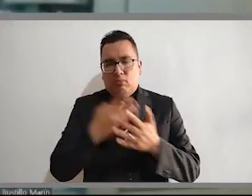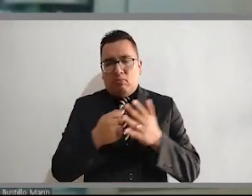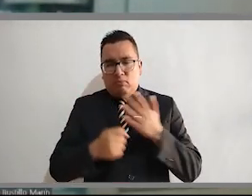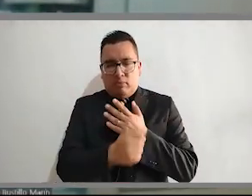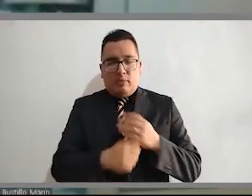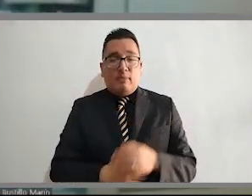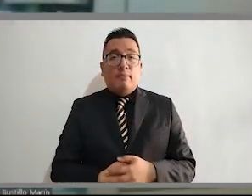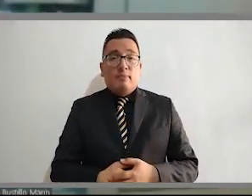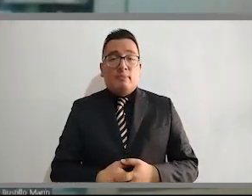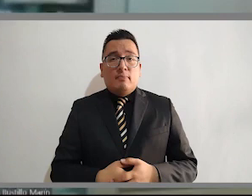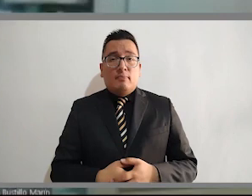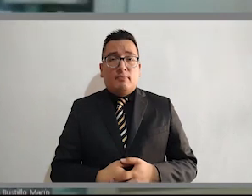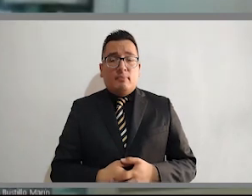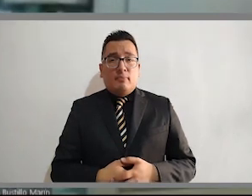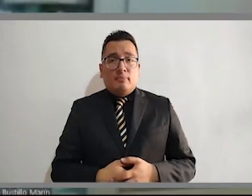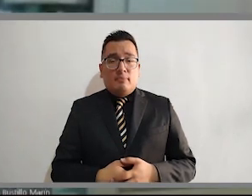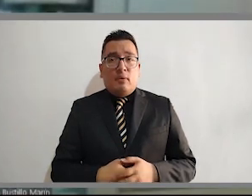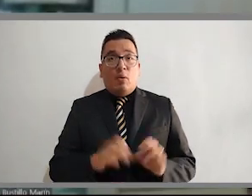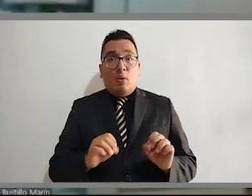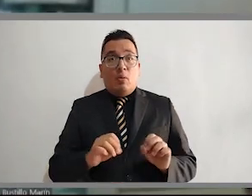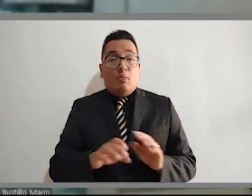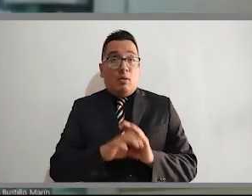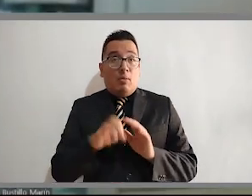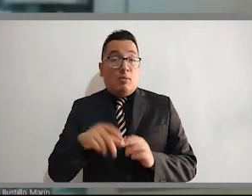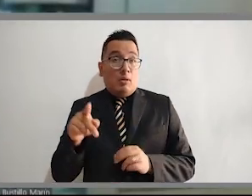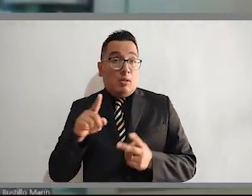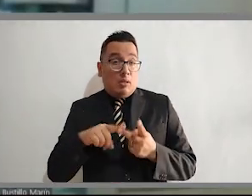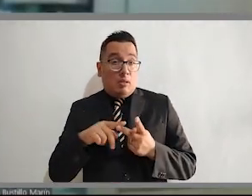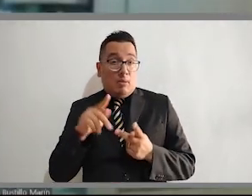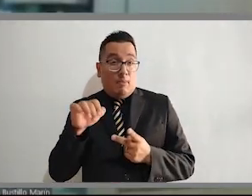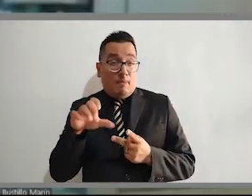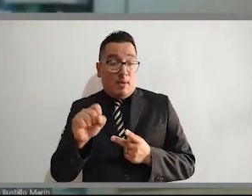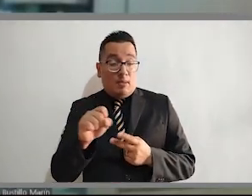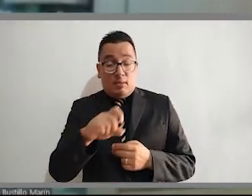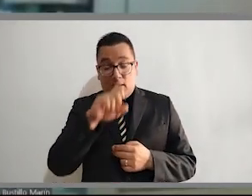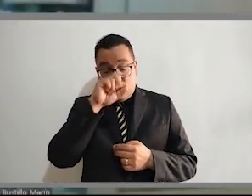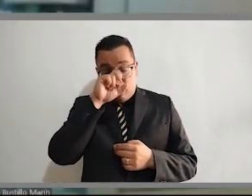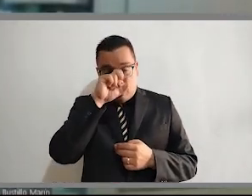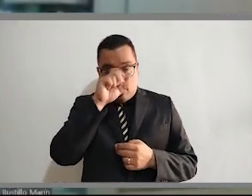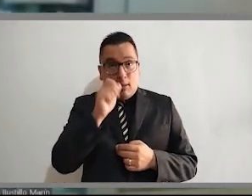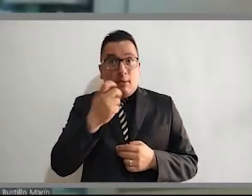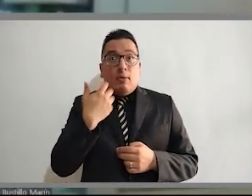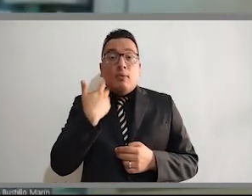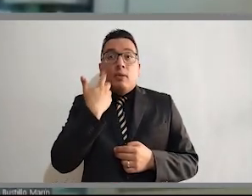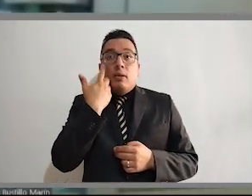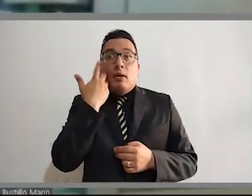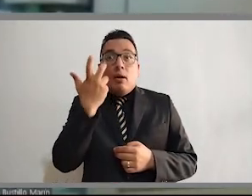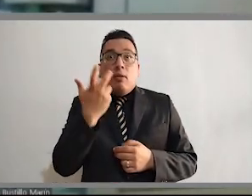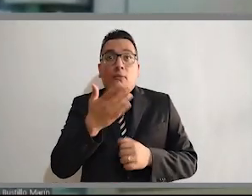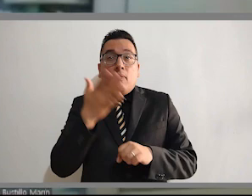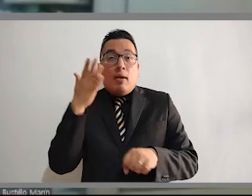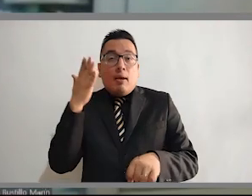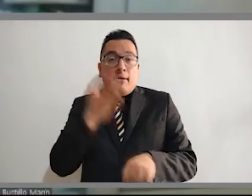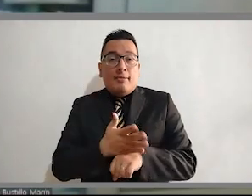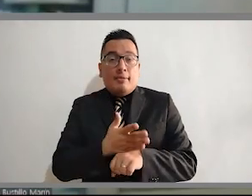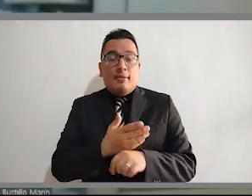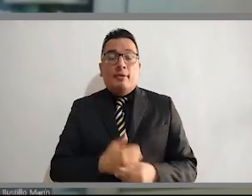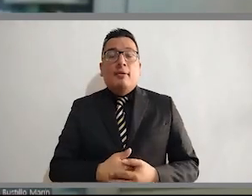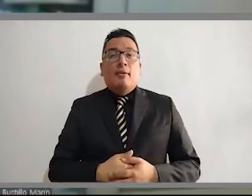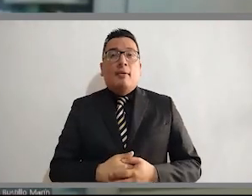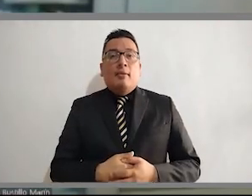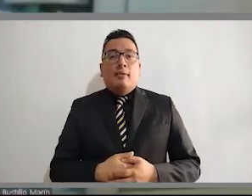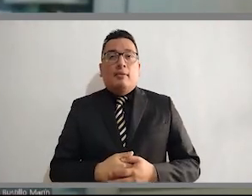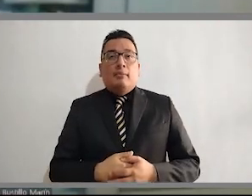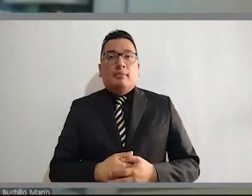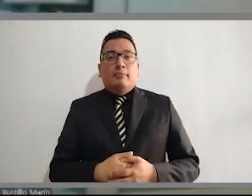privación de la libertad. La otra, en el procedimiento especial sancionador, es cuando se busca la sanción